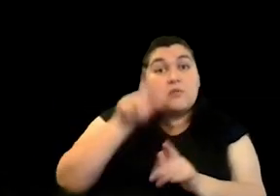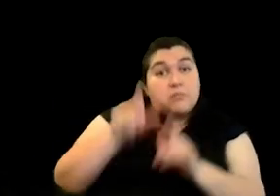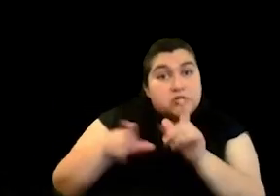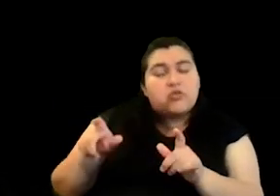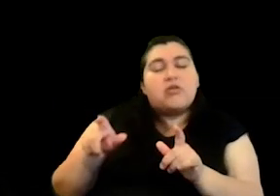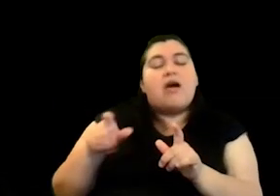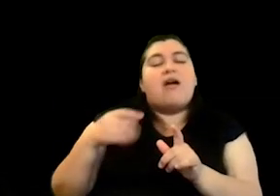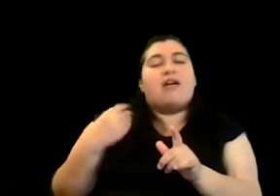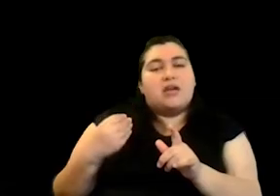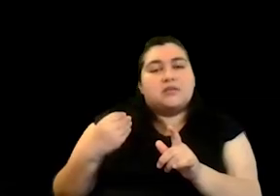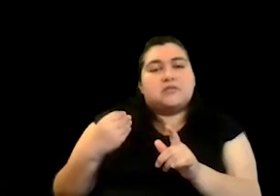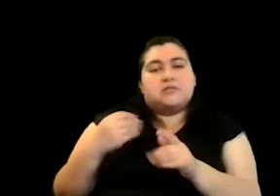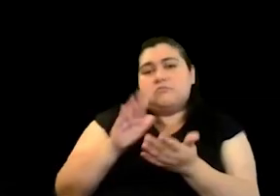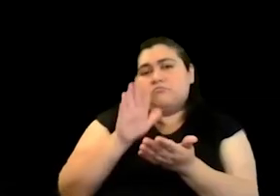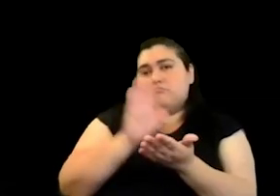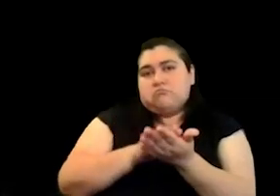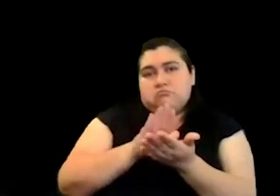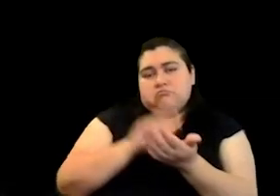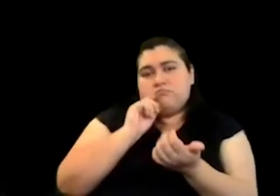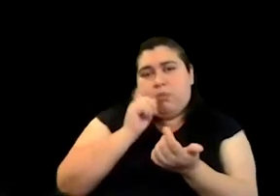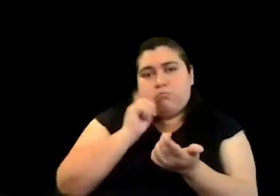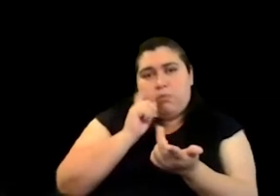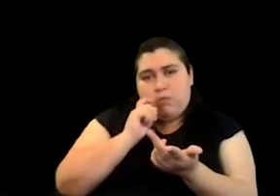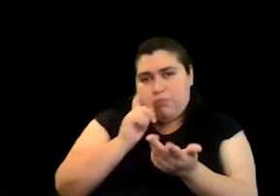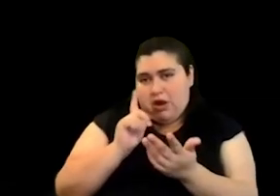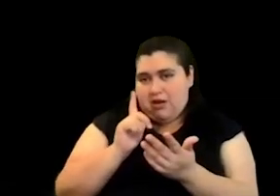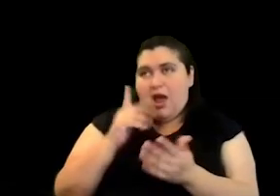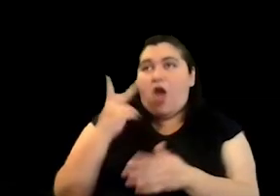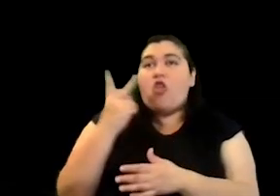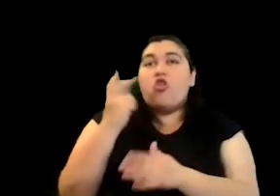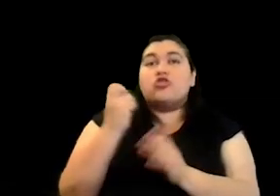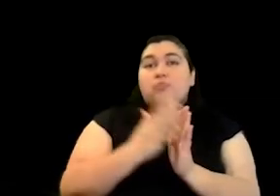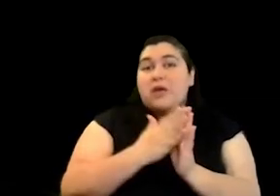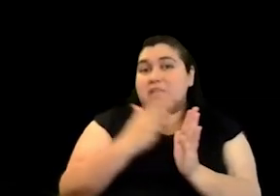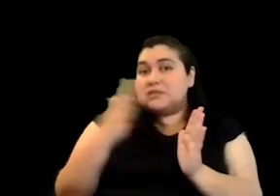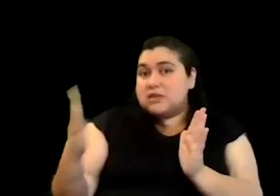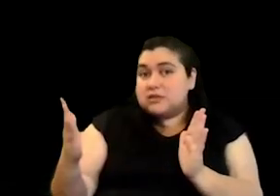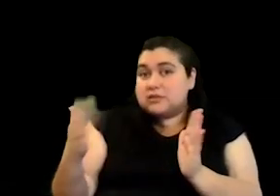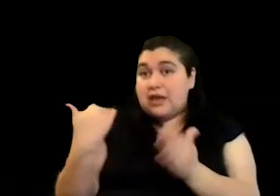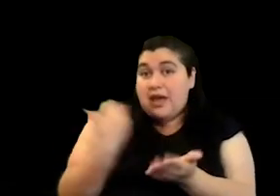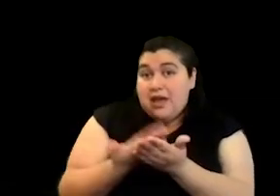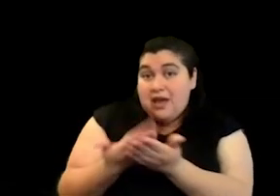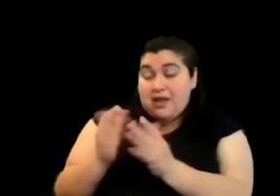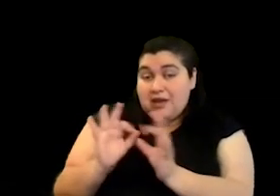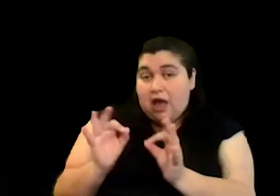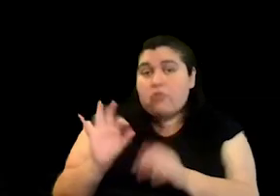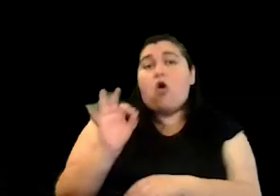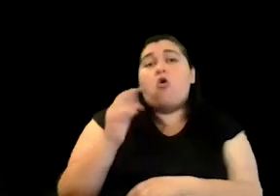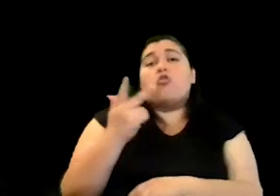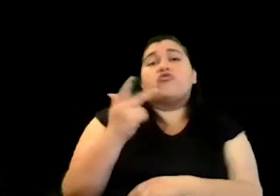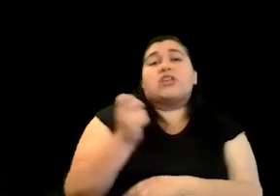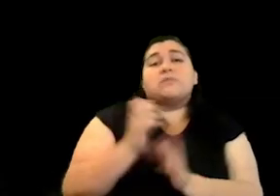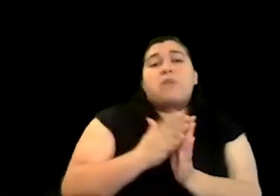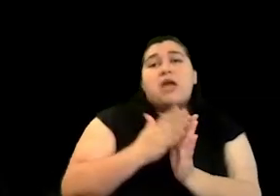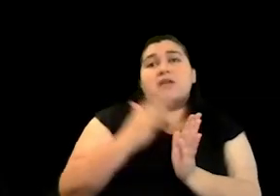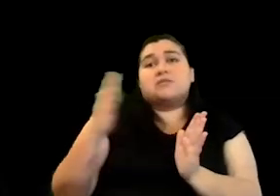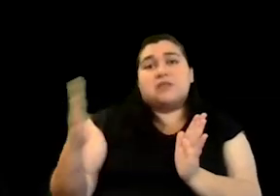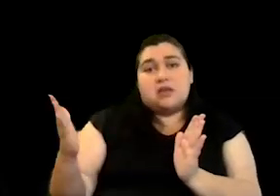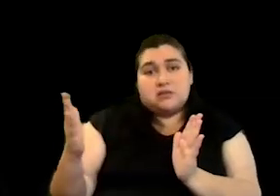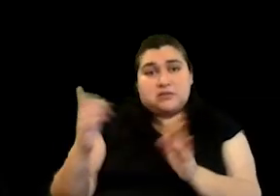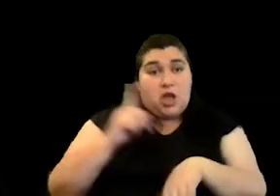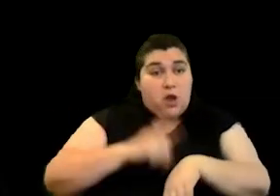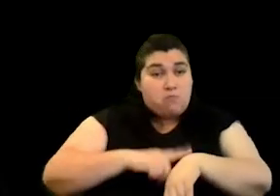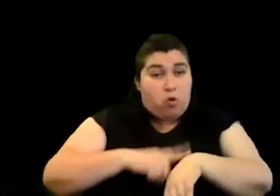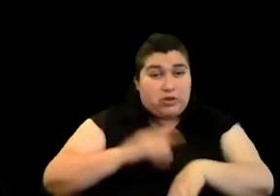registren incumplimientos en los 2 meses consecutivos o 3 meses alternados en un periodo fiscal